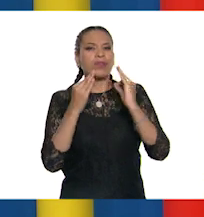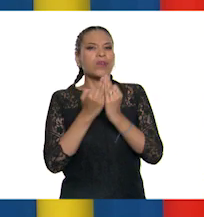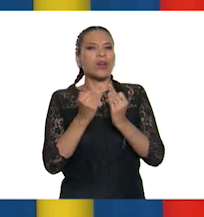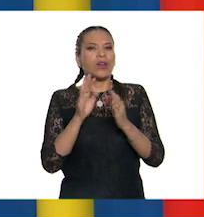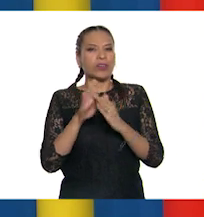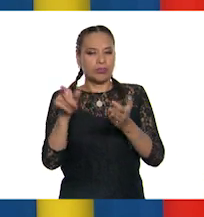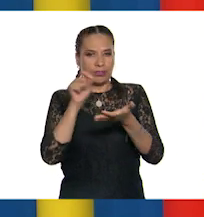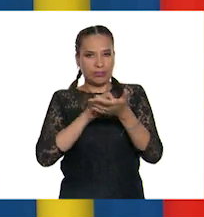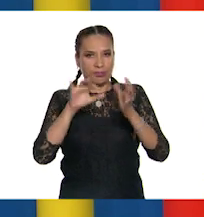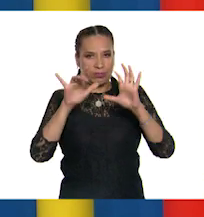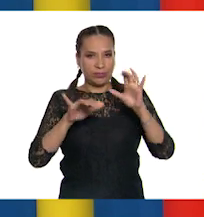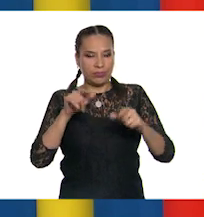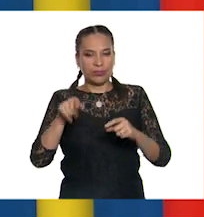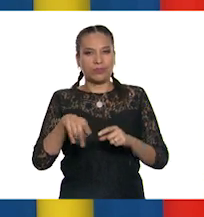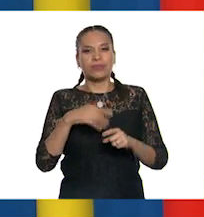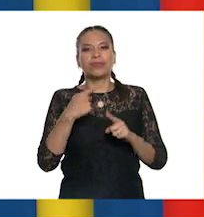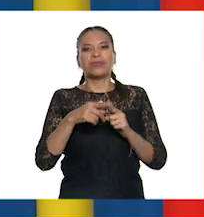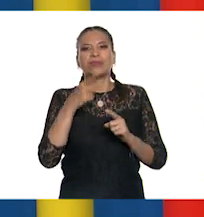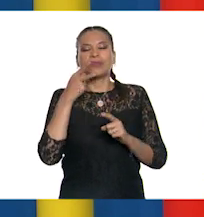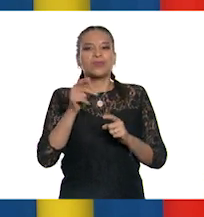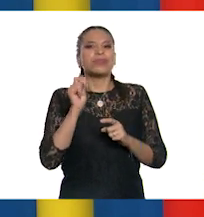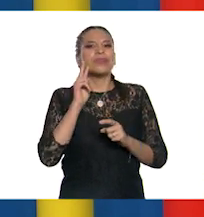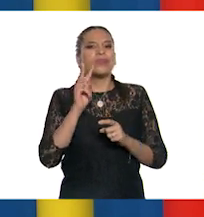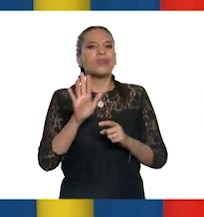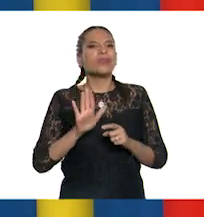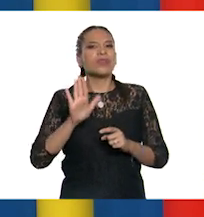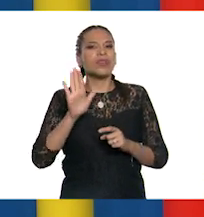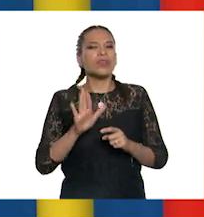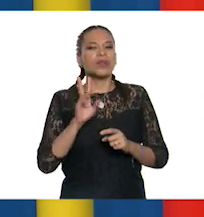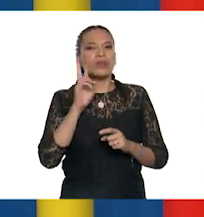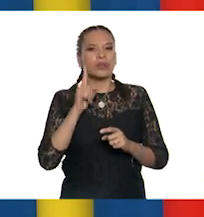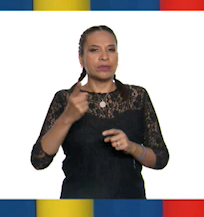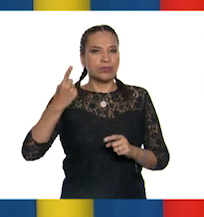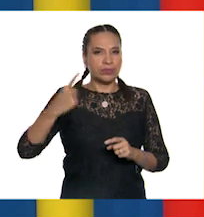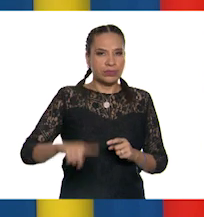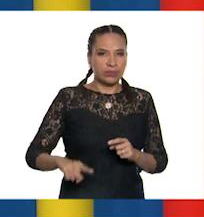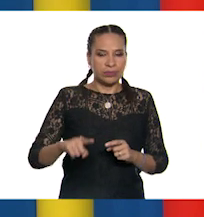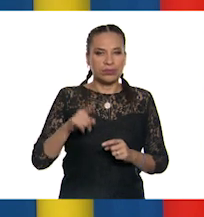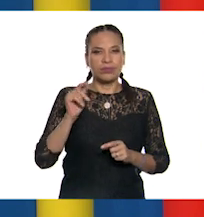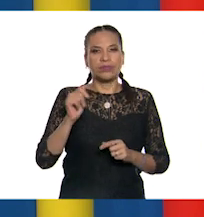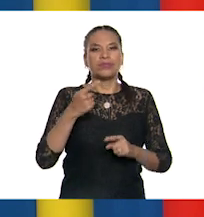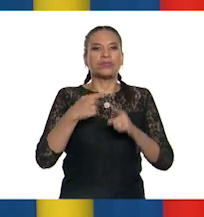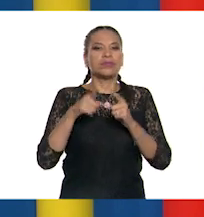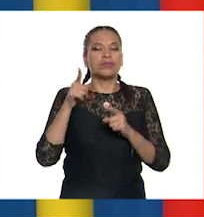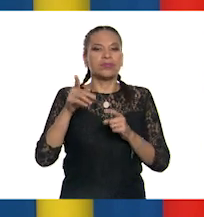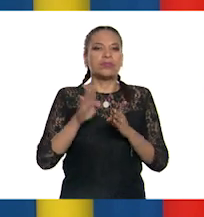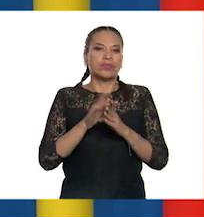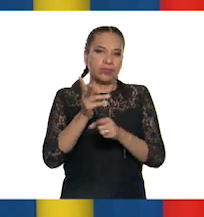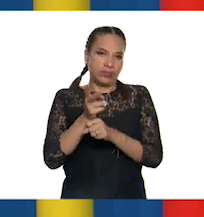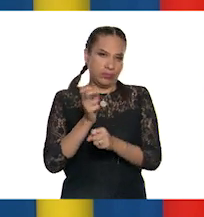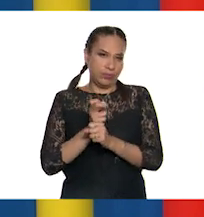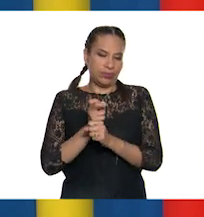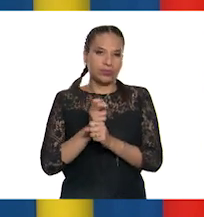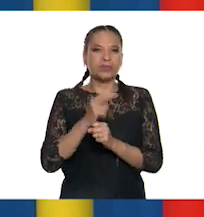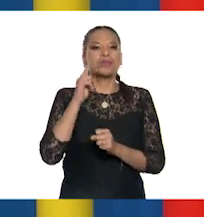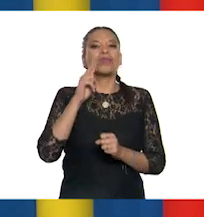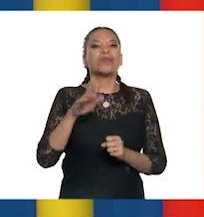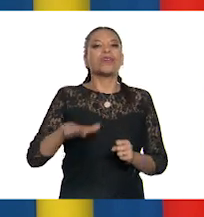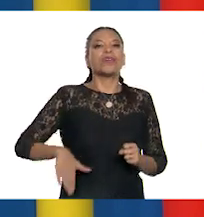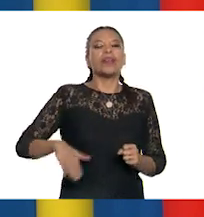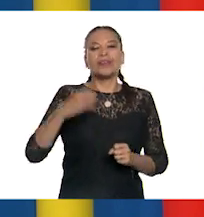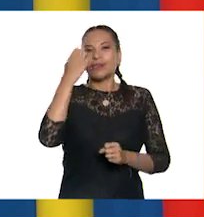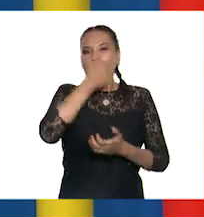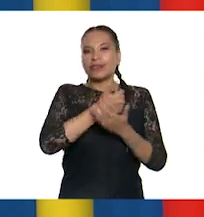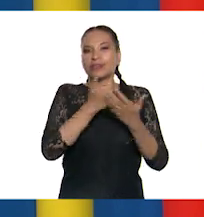que está redactada en imperativo denota un mandato o exhortación, como vimos cuando